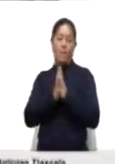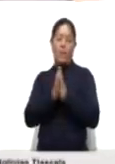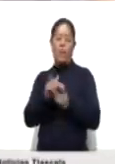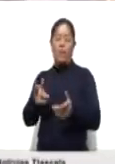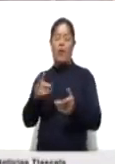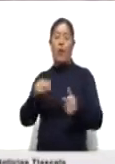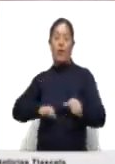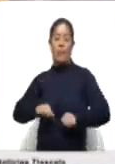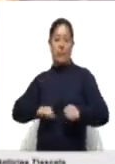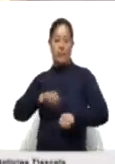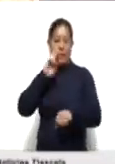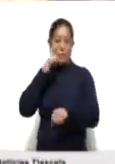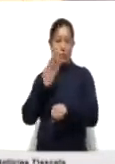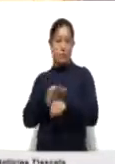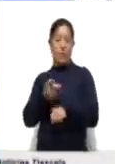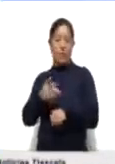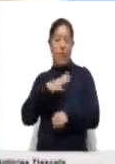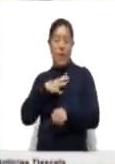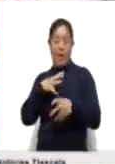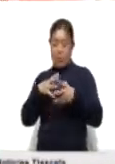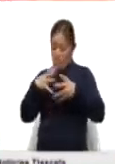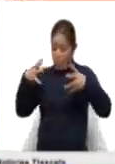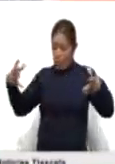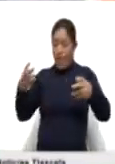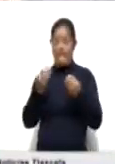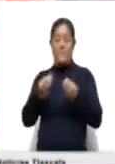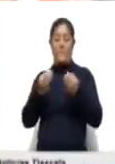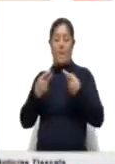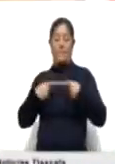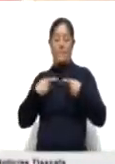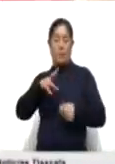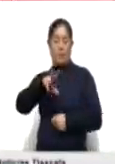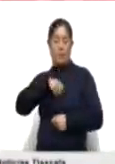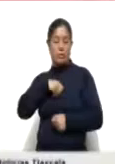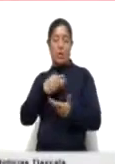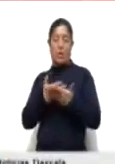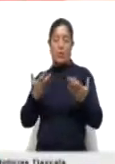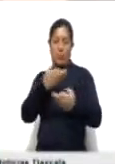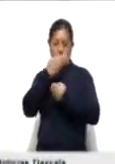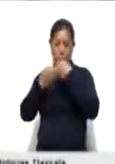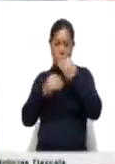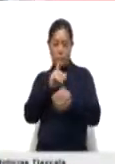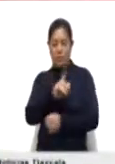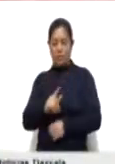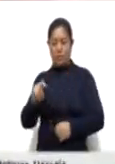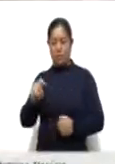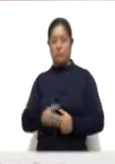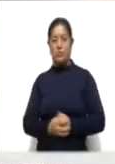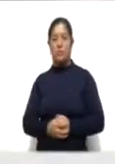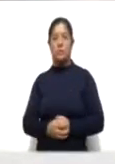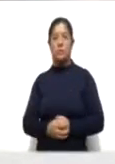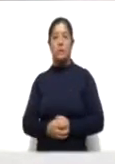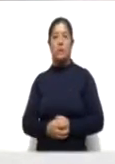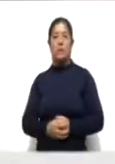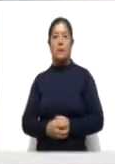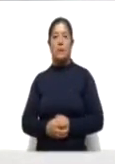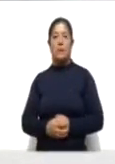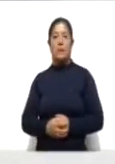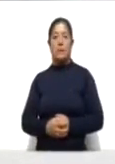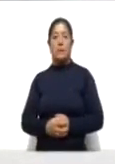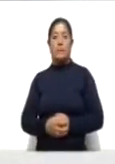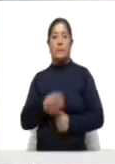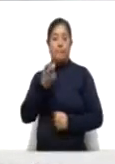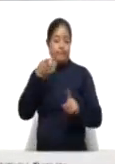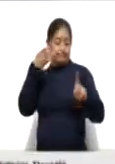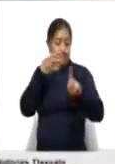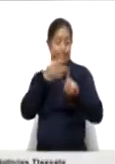responsable ante el aumento de contagios. Con información de Lorena Temolsin, Ahora Noticias. Y justamente